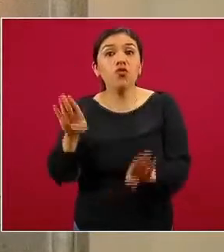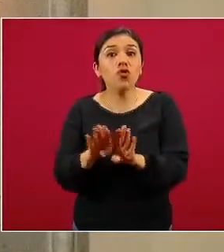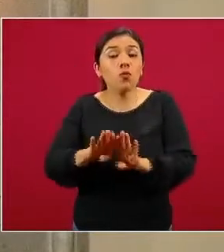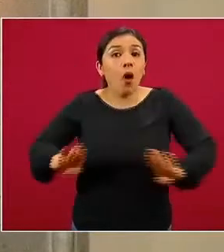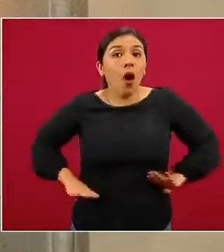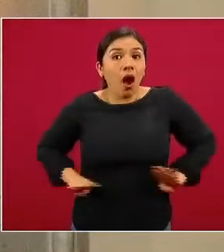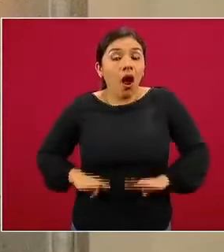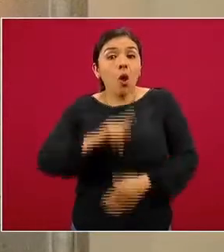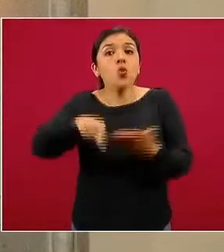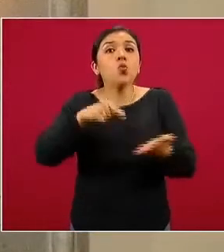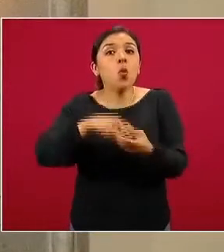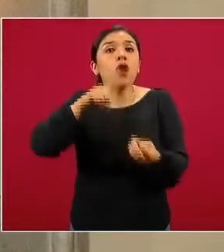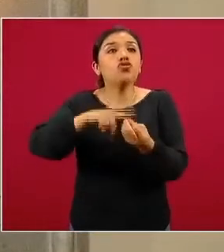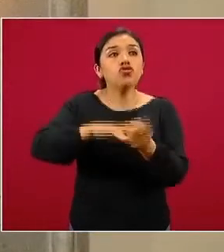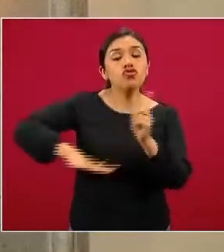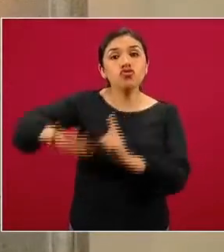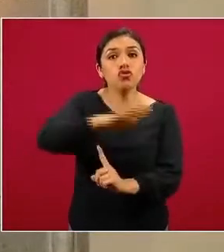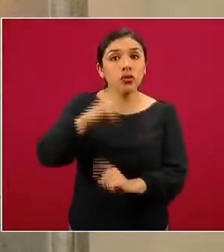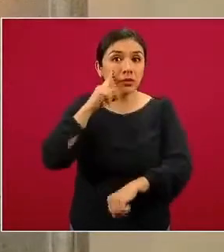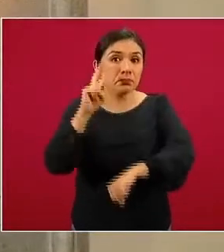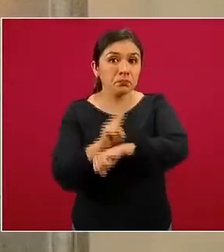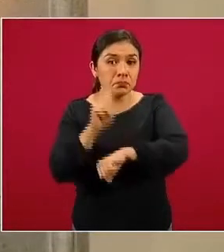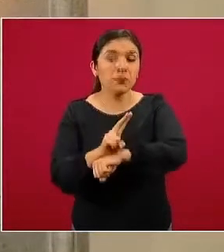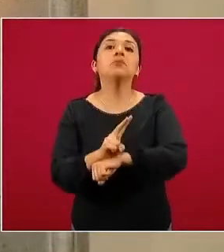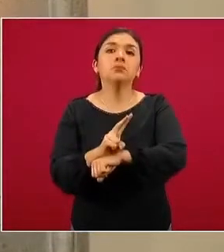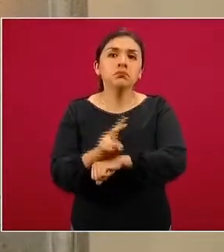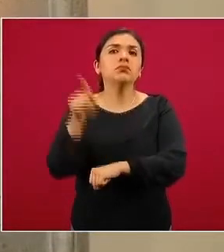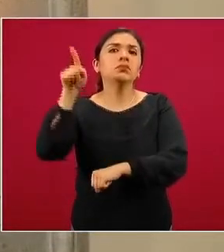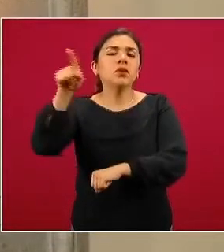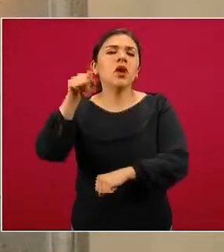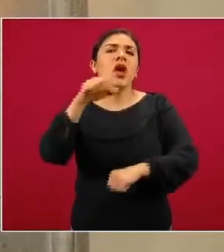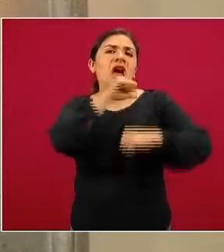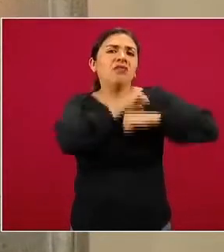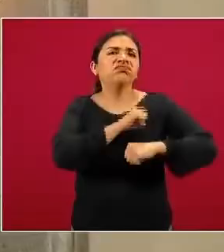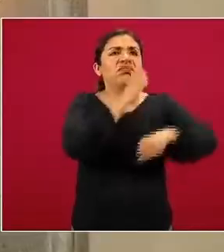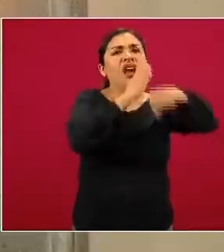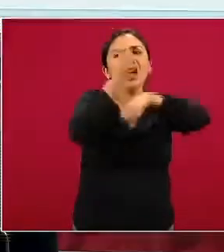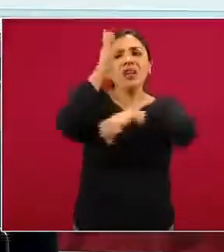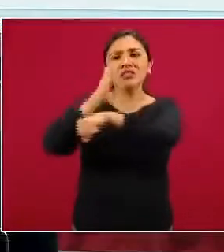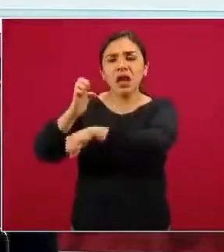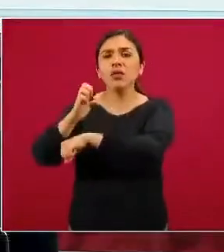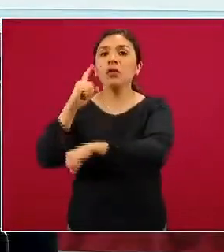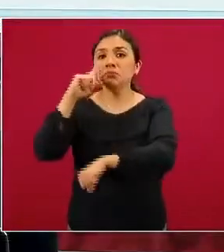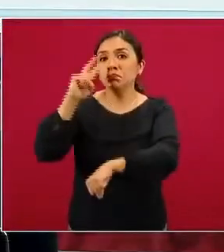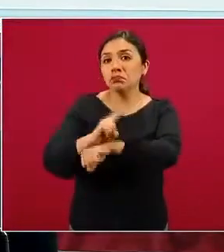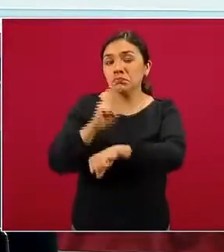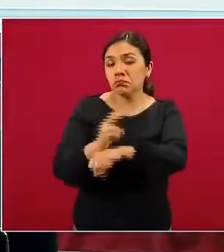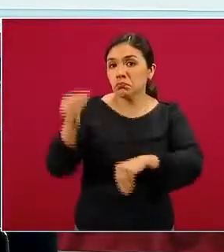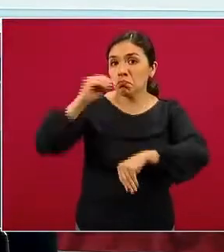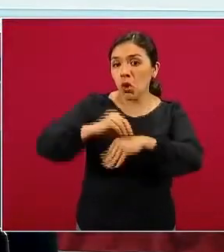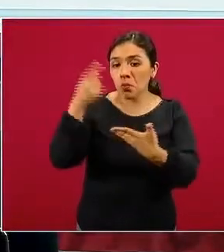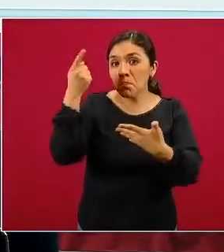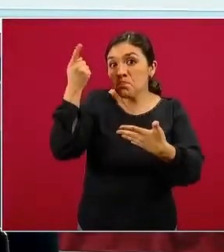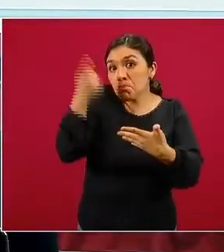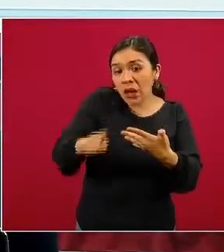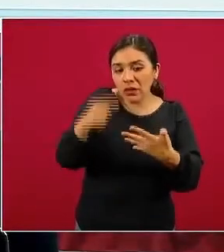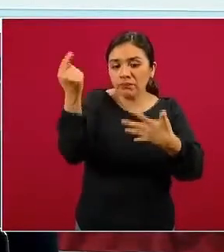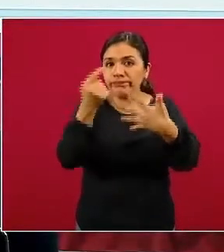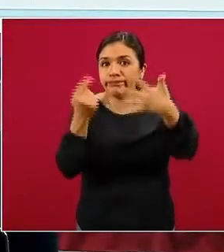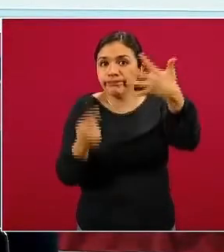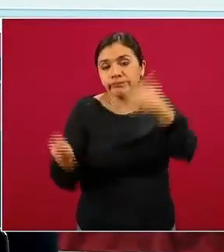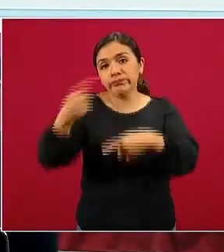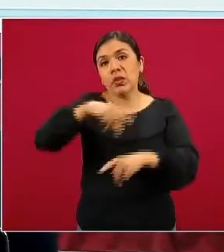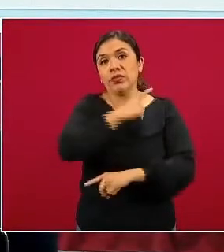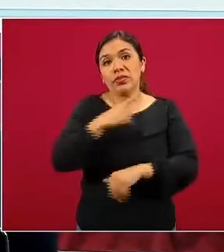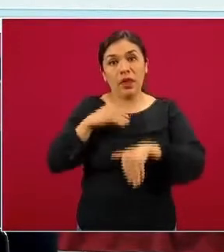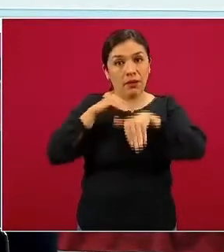y desde la intervención sanitaria sus autoridades tanto municipales como estatales están implementando en función de estos